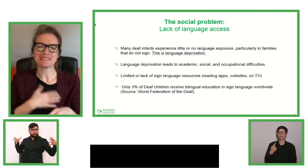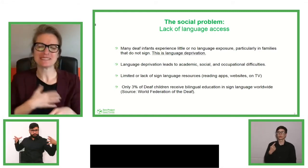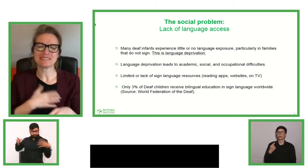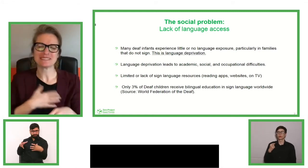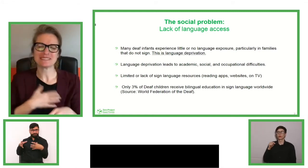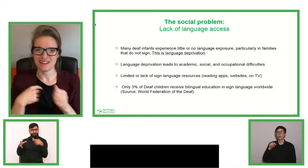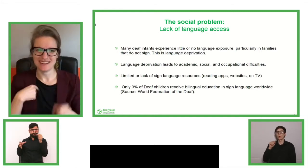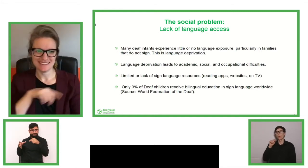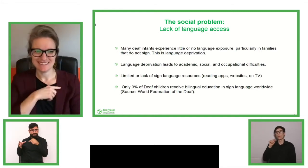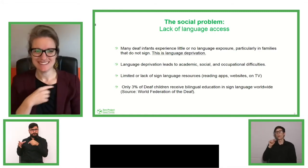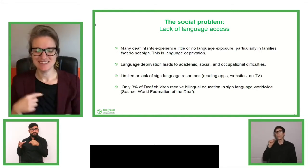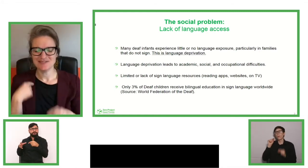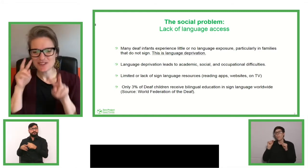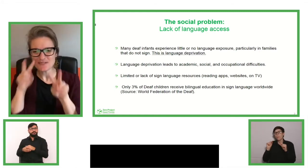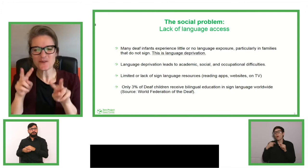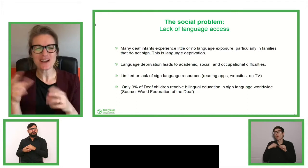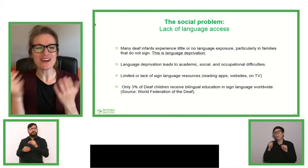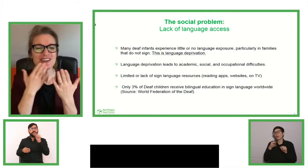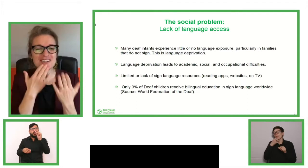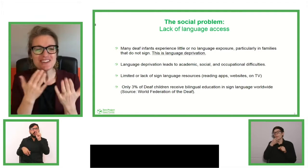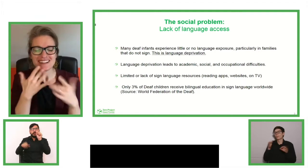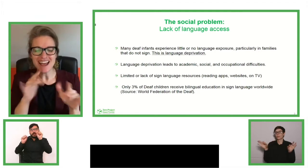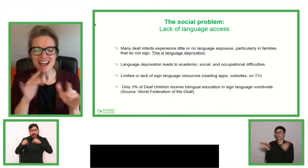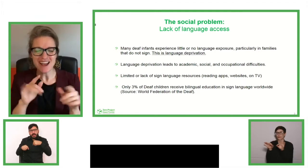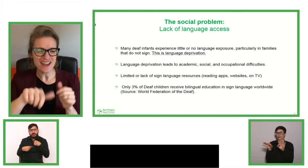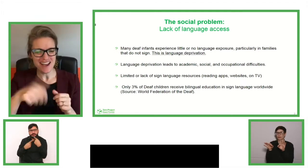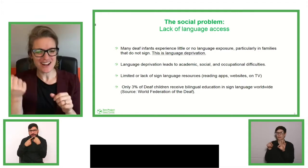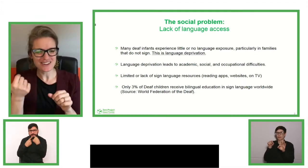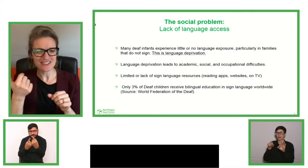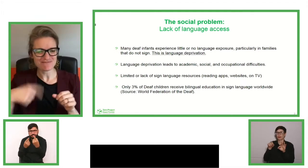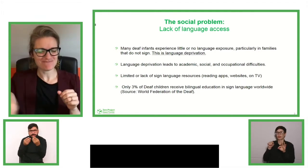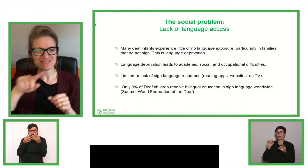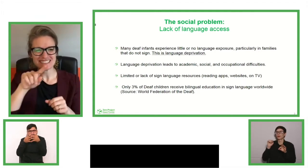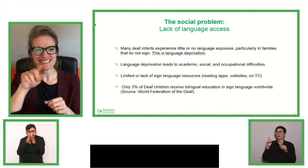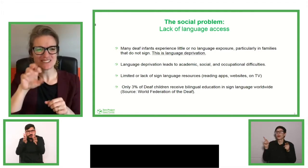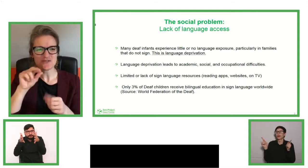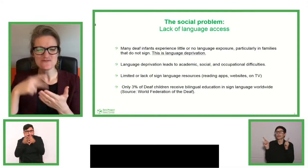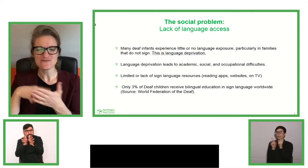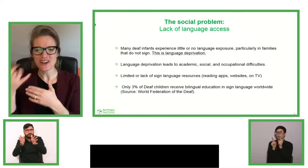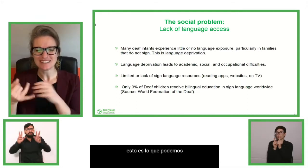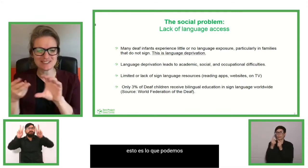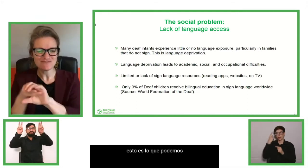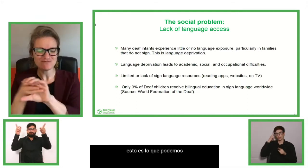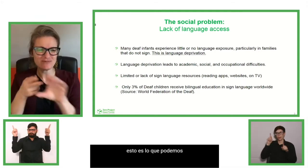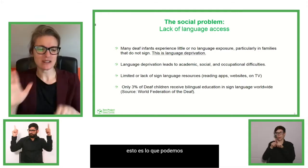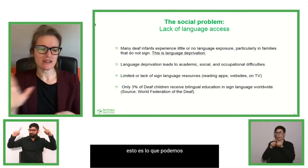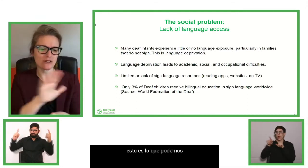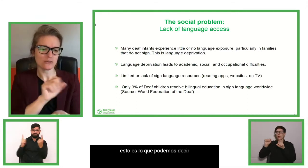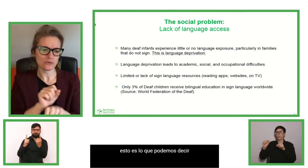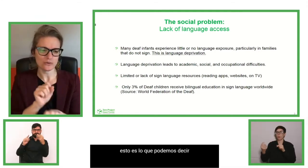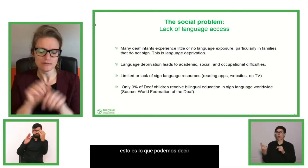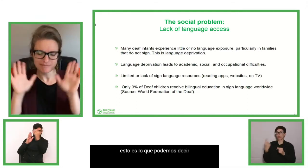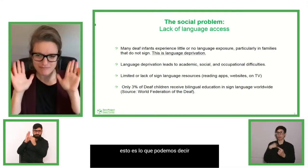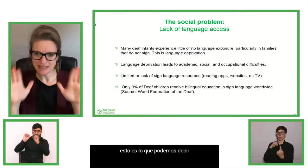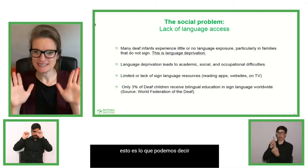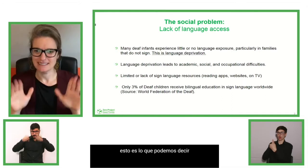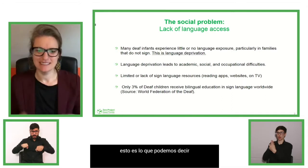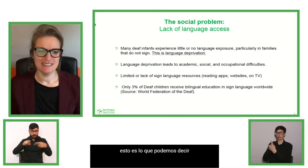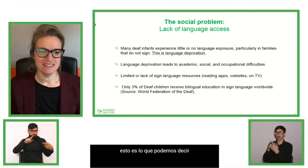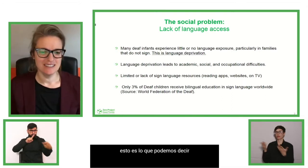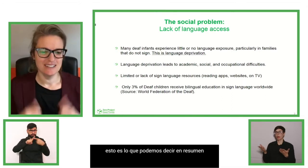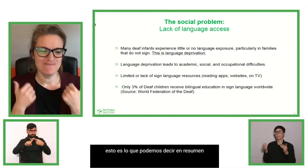Eso es un poco lo que podemos decir. Y este es el resumen, pero nos puedes contactar para tener más